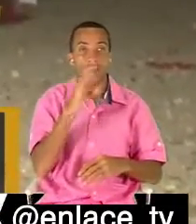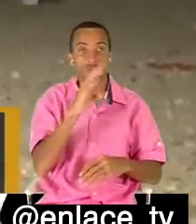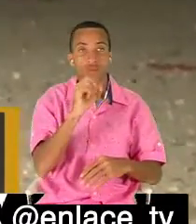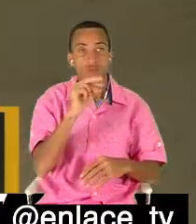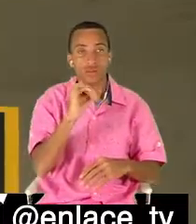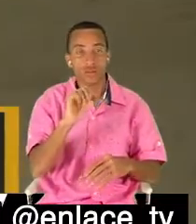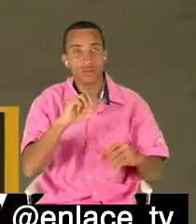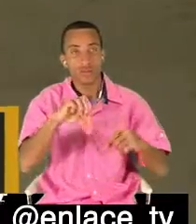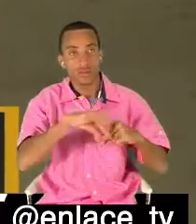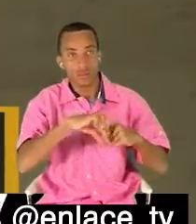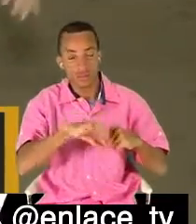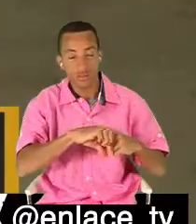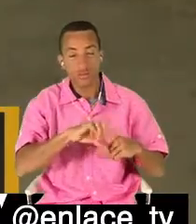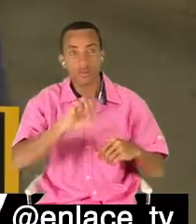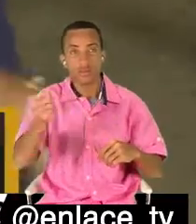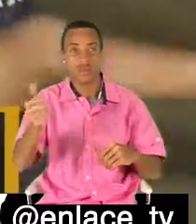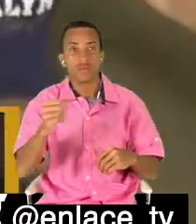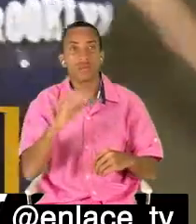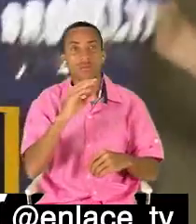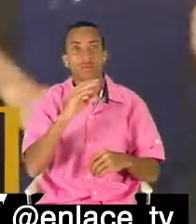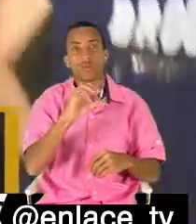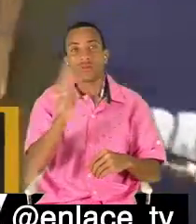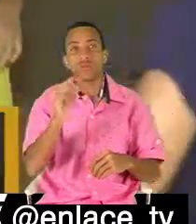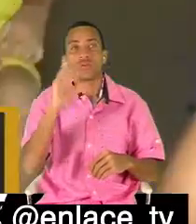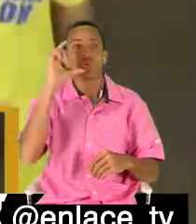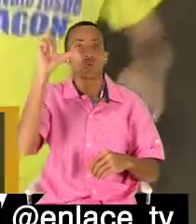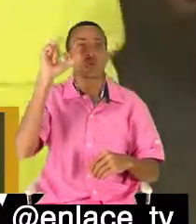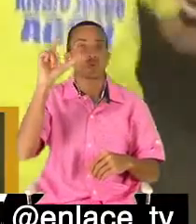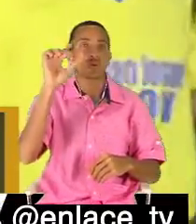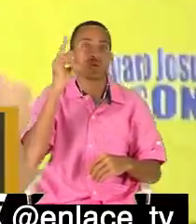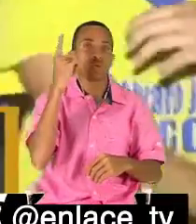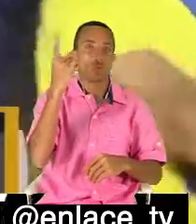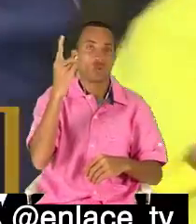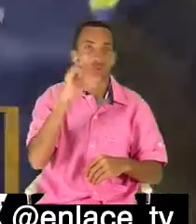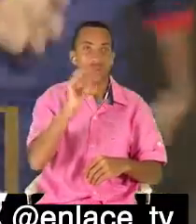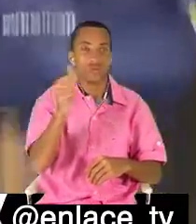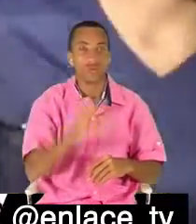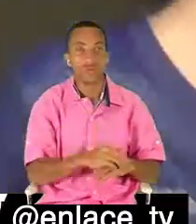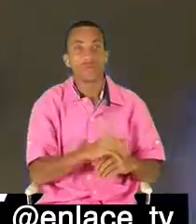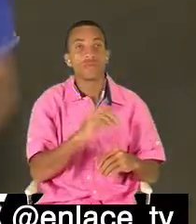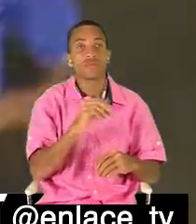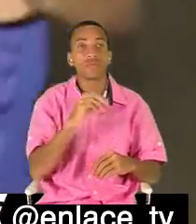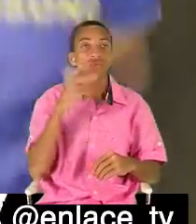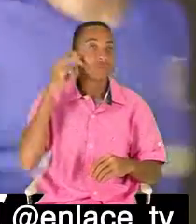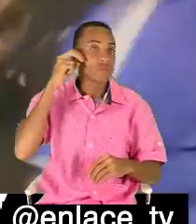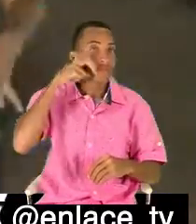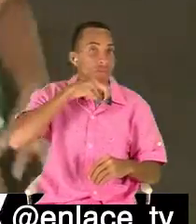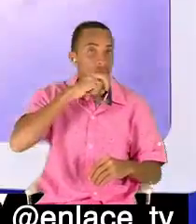Real, Barranqueñas FCF, un equipo de Cúcuta y uno de Villa del Rosario, norte de Santander.